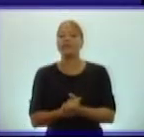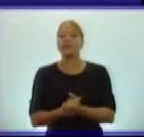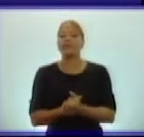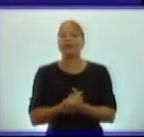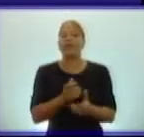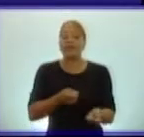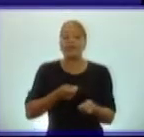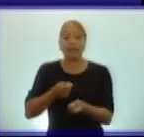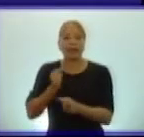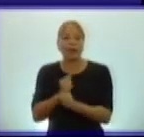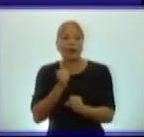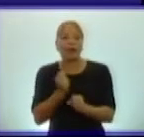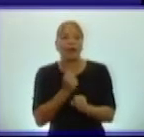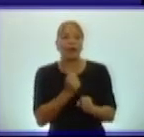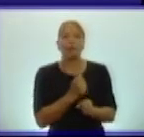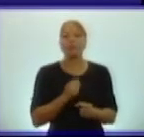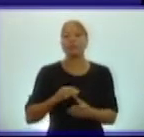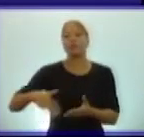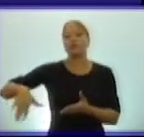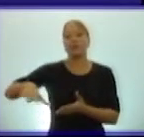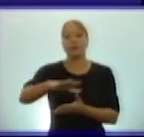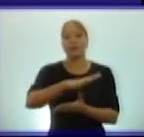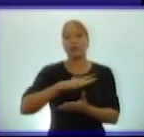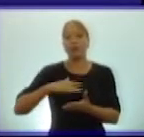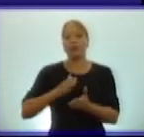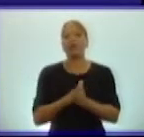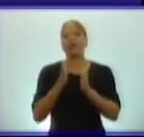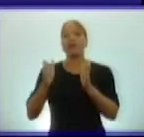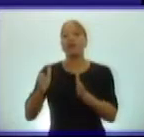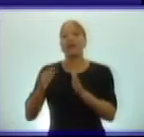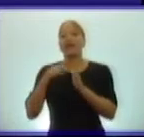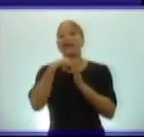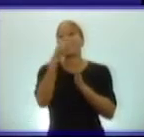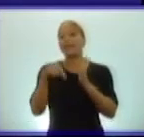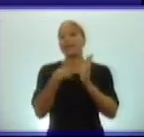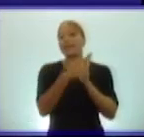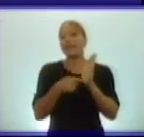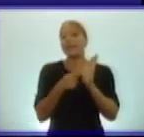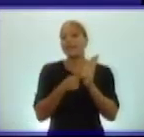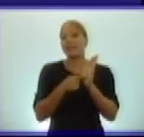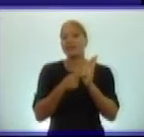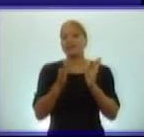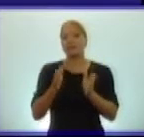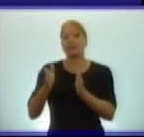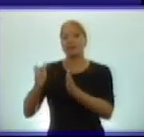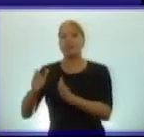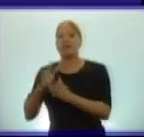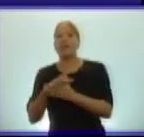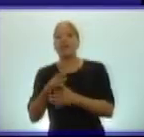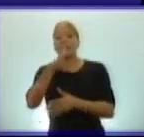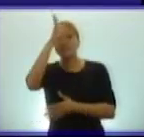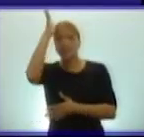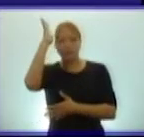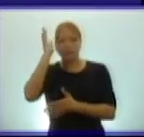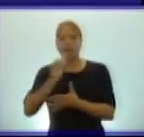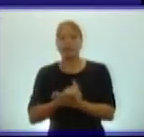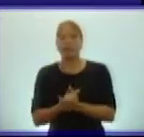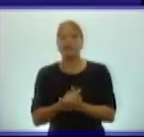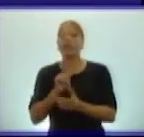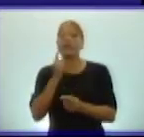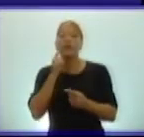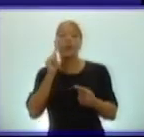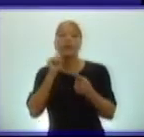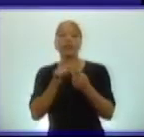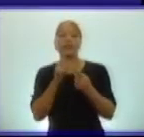especie, y vamos a caracterizar la organización económica del señorío feudo. Estos son los objetivos que durante